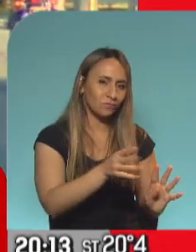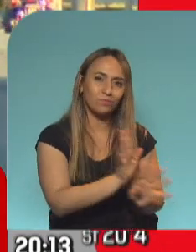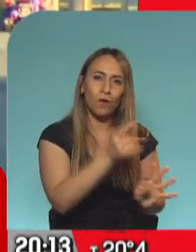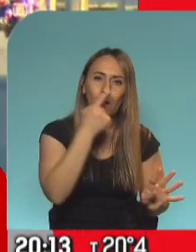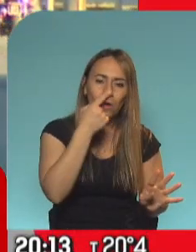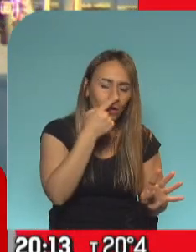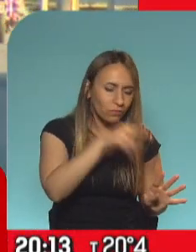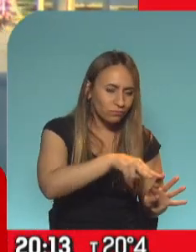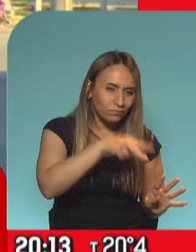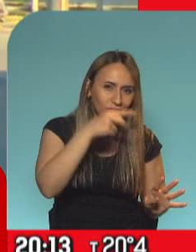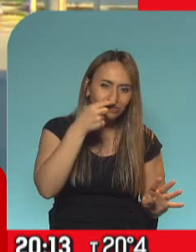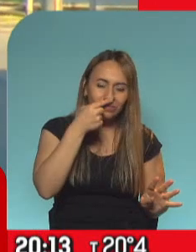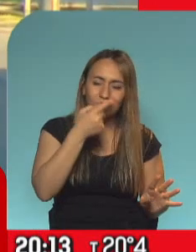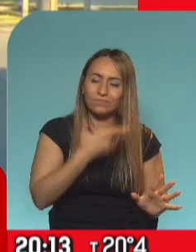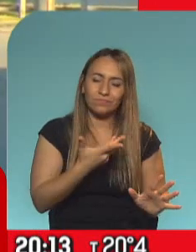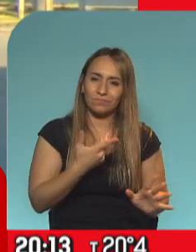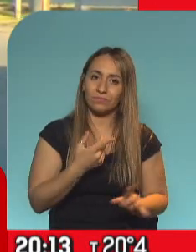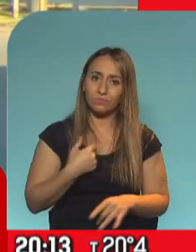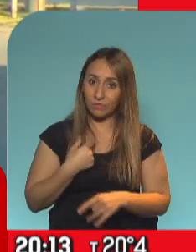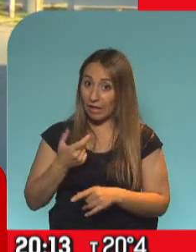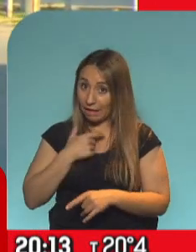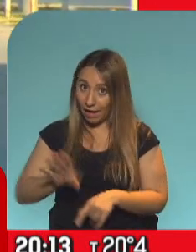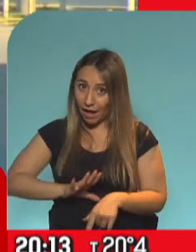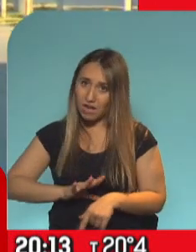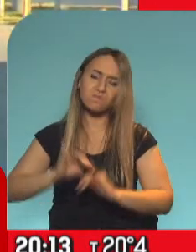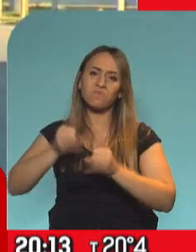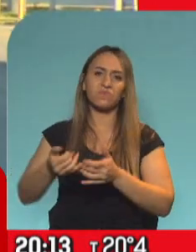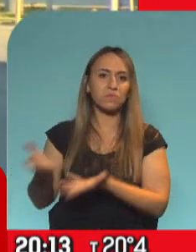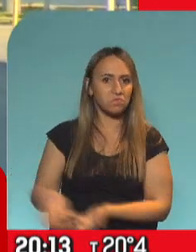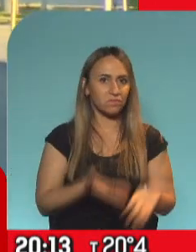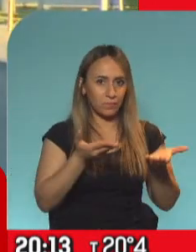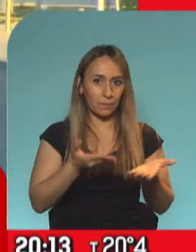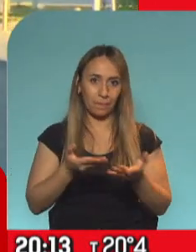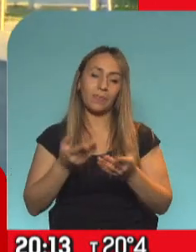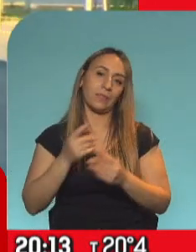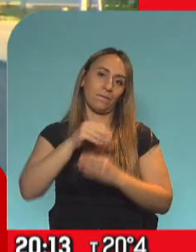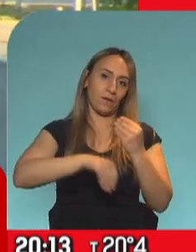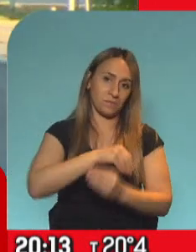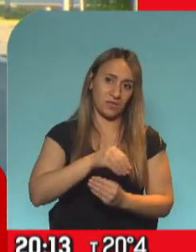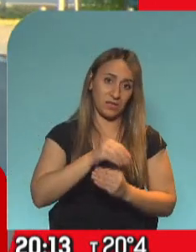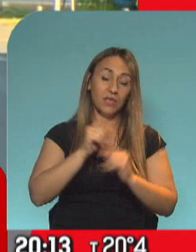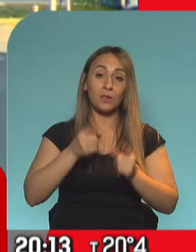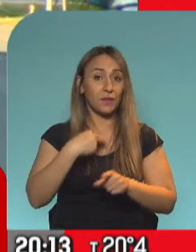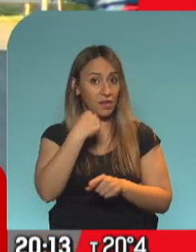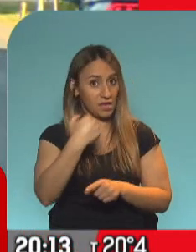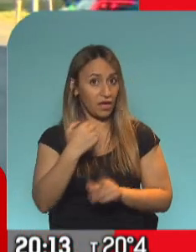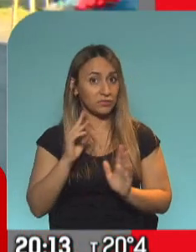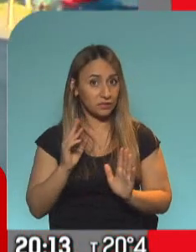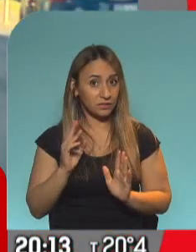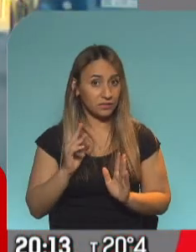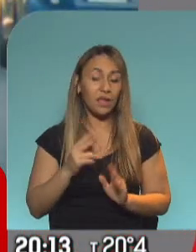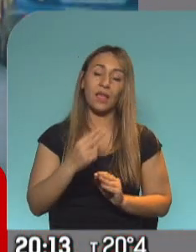entre los allegados maradona también inclusive y también las hijas aunque